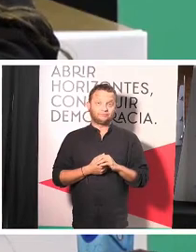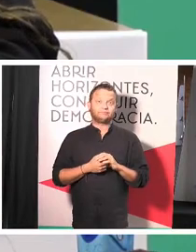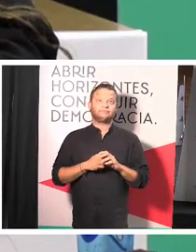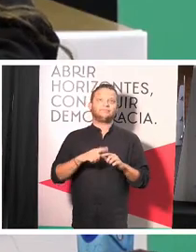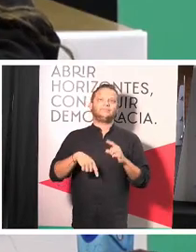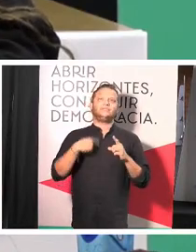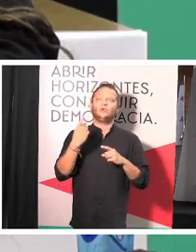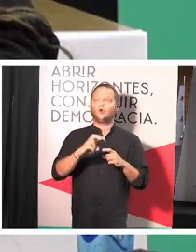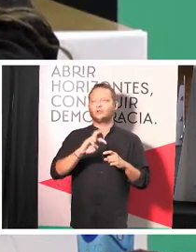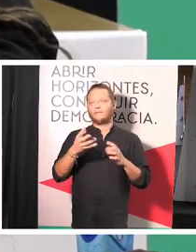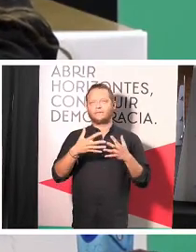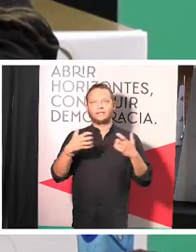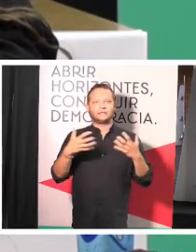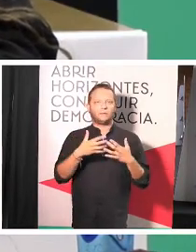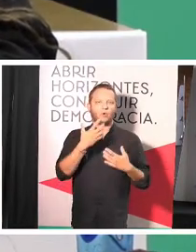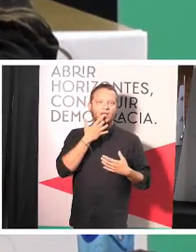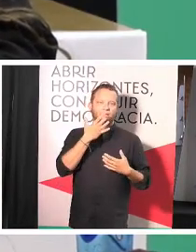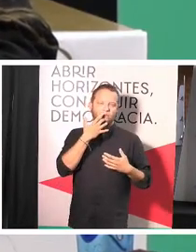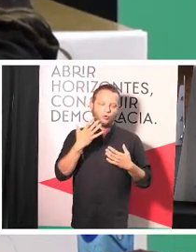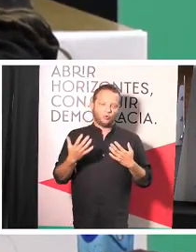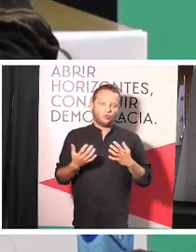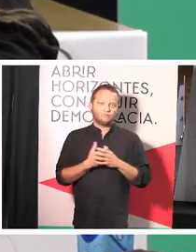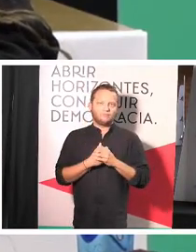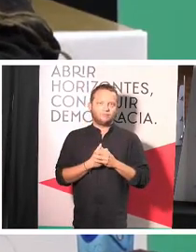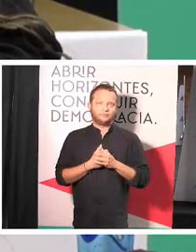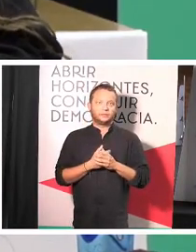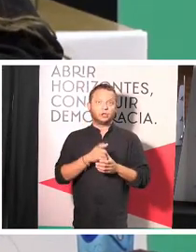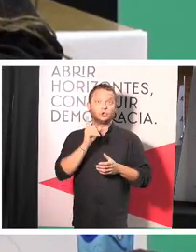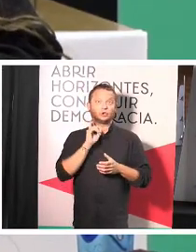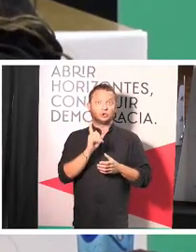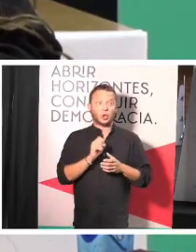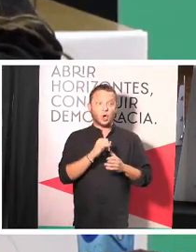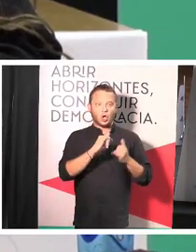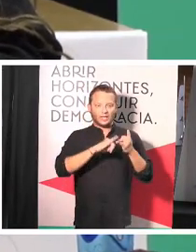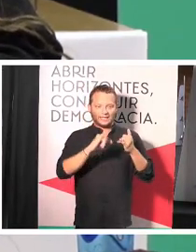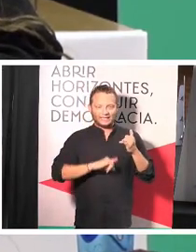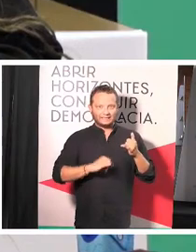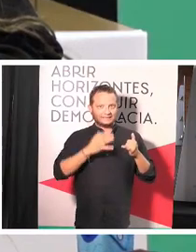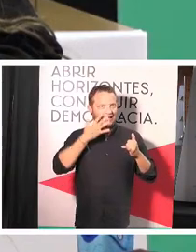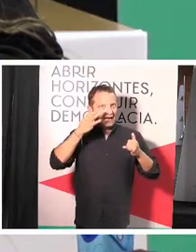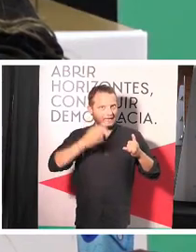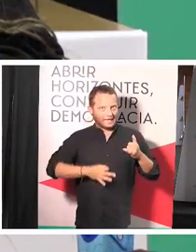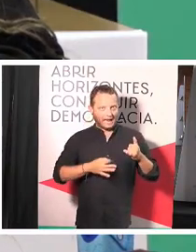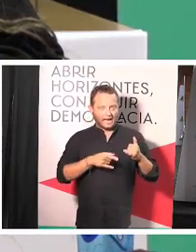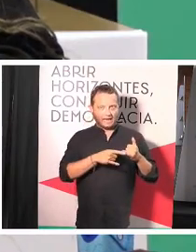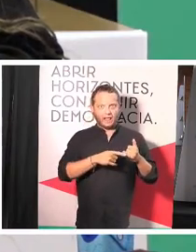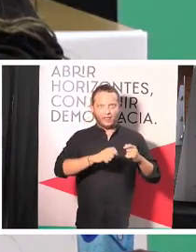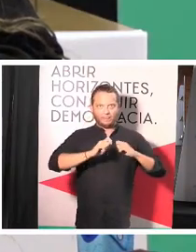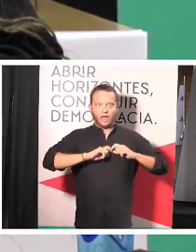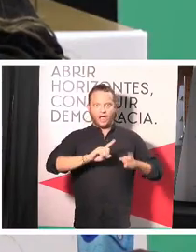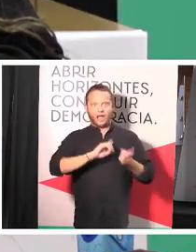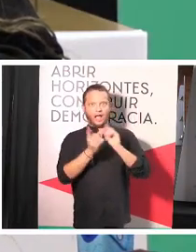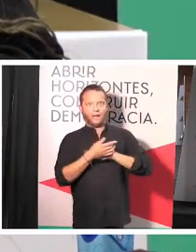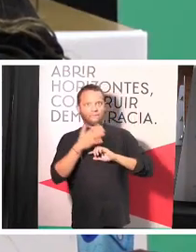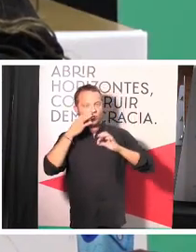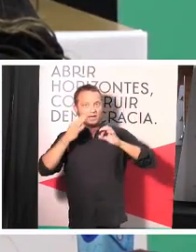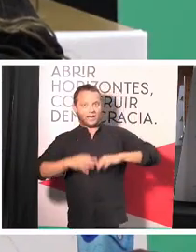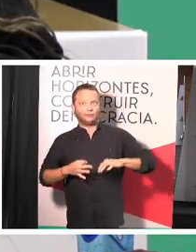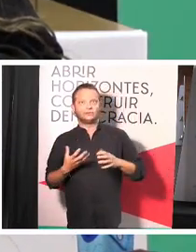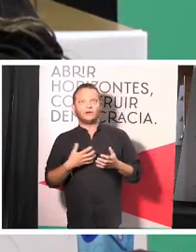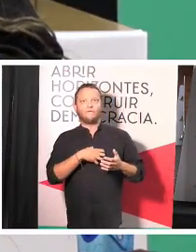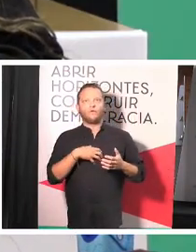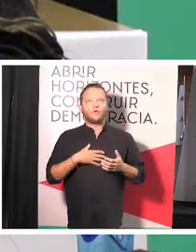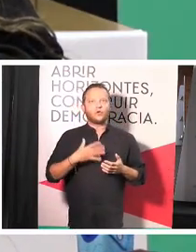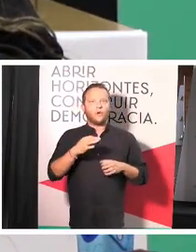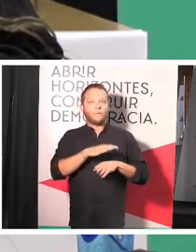luego frases como, por ejemplo, solo una crisis real o percibida produce un cambio real. Nuestra función básica